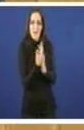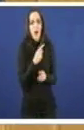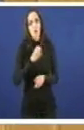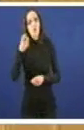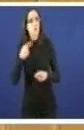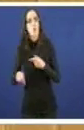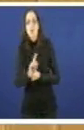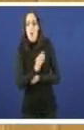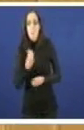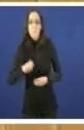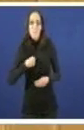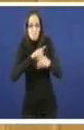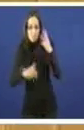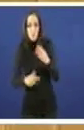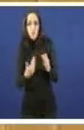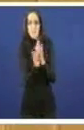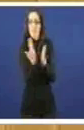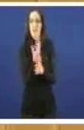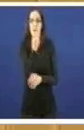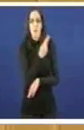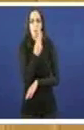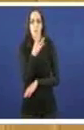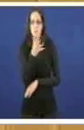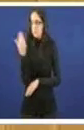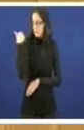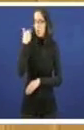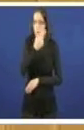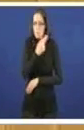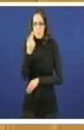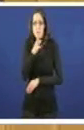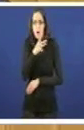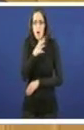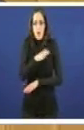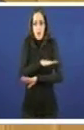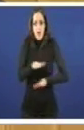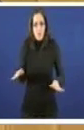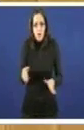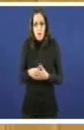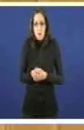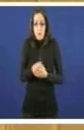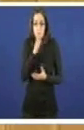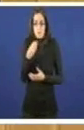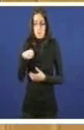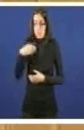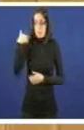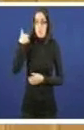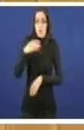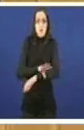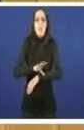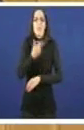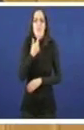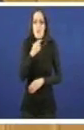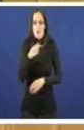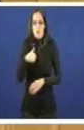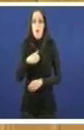os cidadáns explicar eses compromisos que supostamente a conselleira ratificou outro día claro que falei